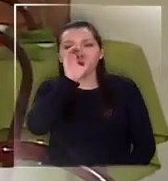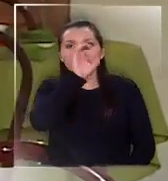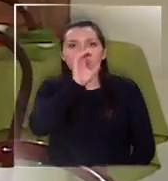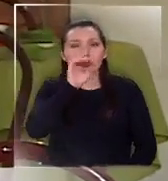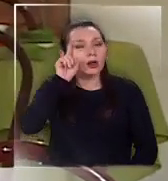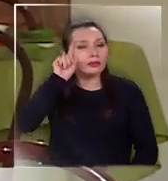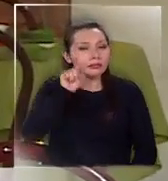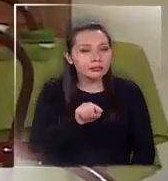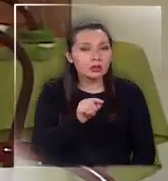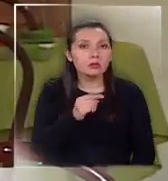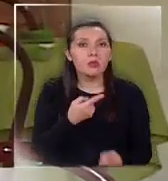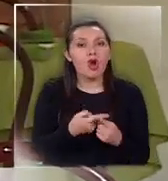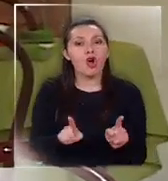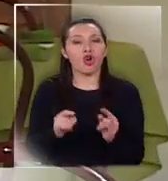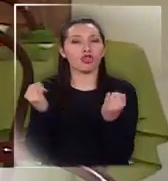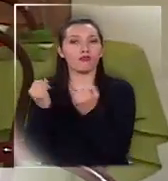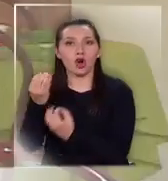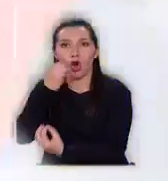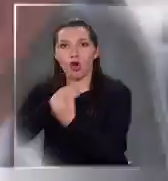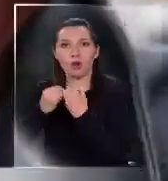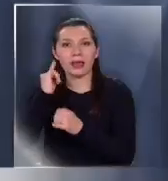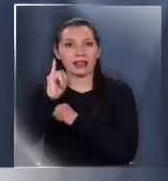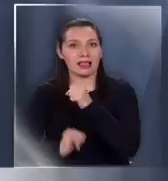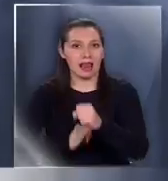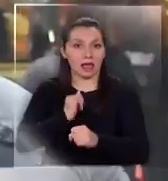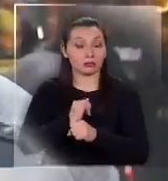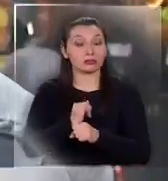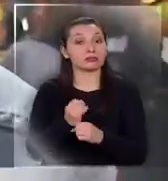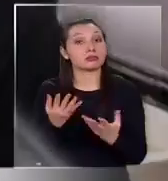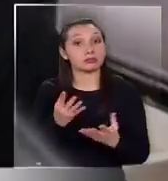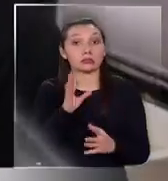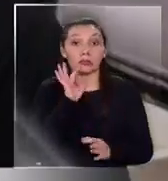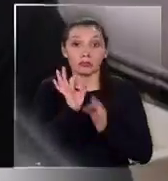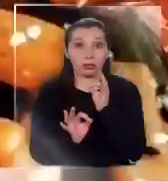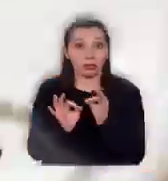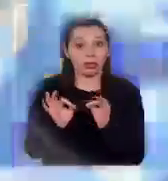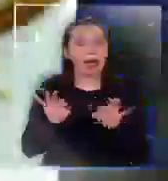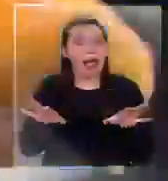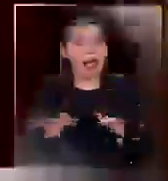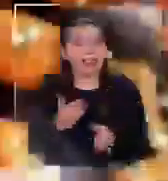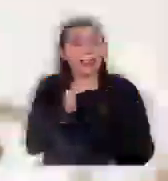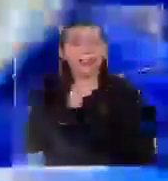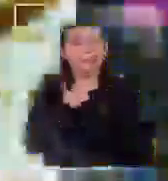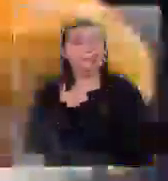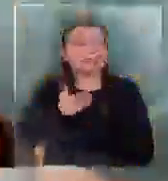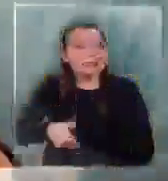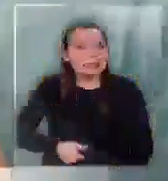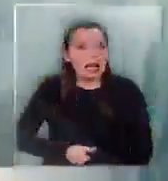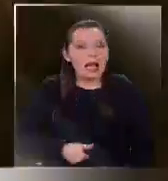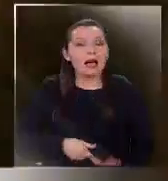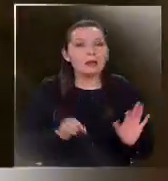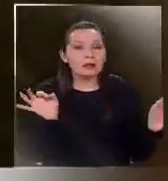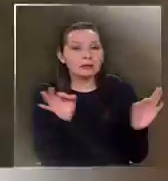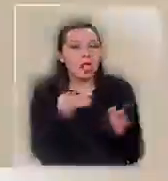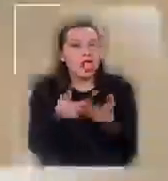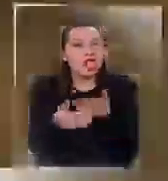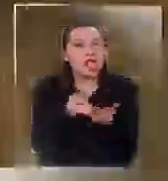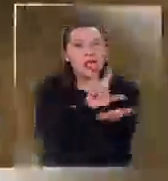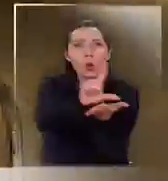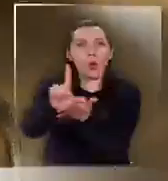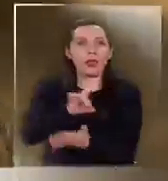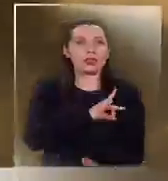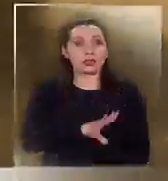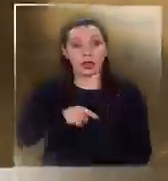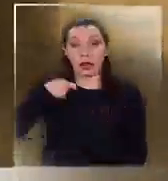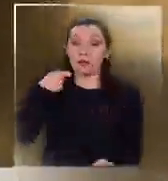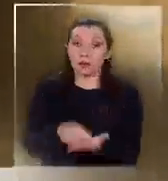pica, está buscando lo alternativo, está buscando la comida internacional. Parte de los recomendados del Hacedor de Hambre, la guía gastronómica en las picadas de Chile.